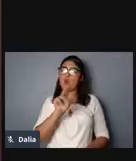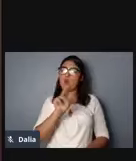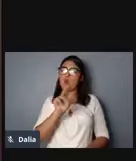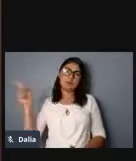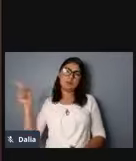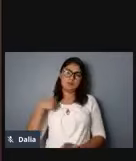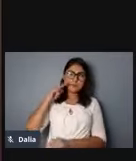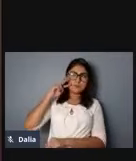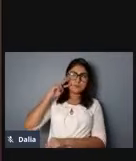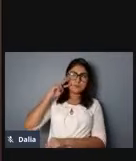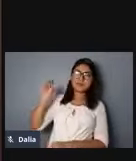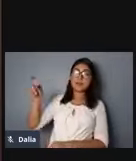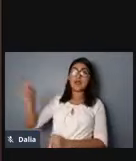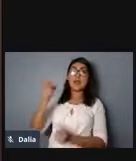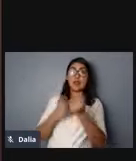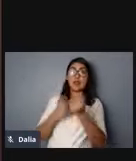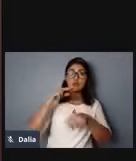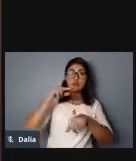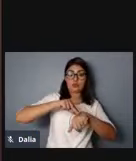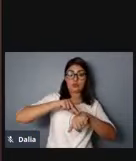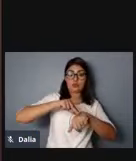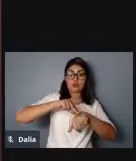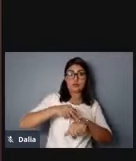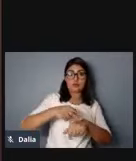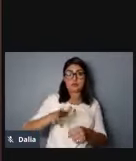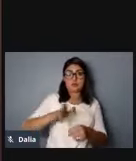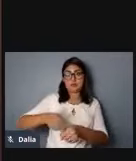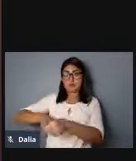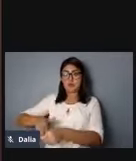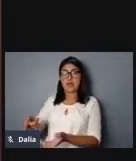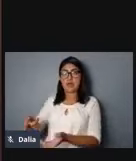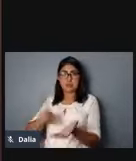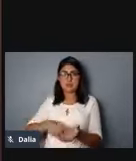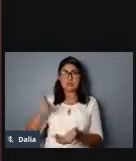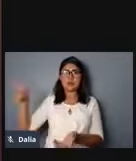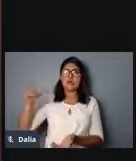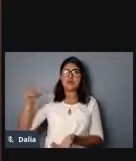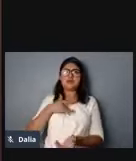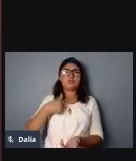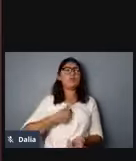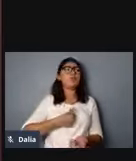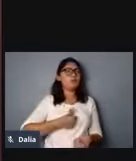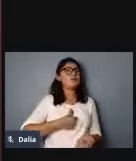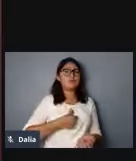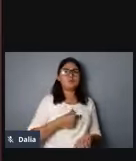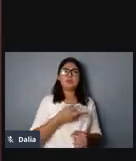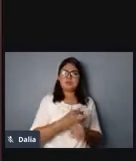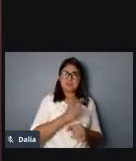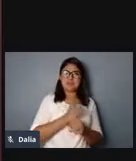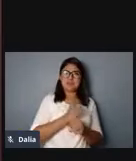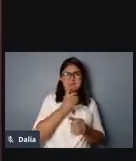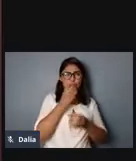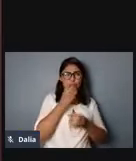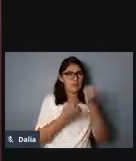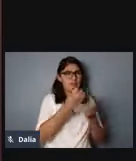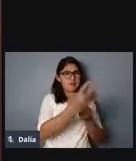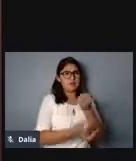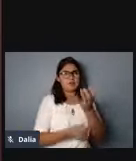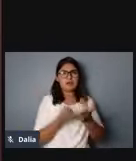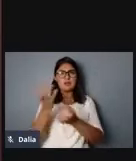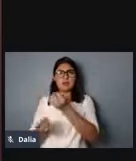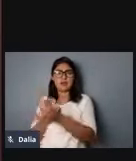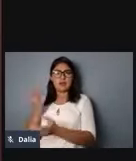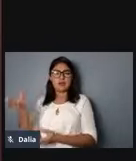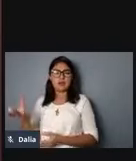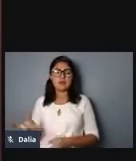es el valor de la responsabilidad del compromiso social. Es decir, nadie lo supo, nadie sabía qué estaba haciendo y se hizo. Se hizo